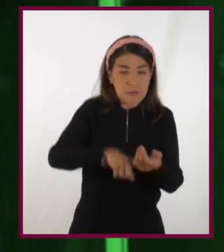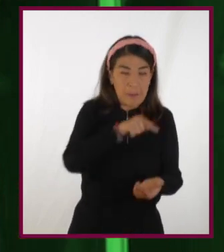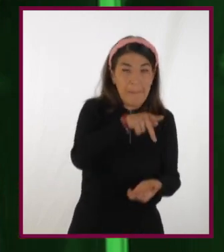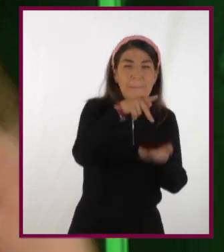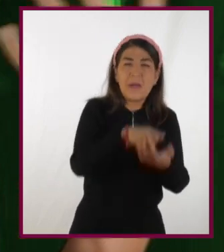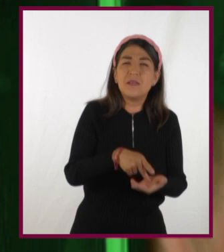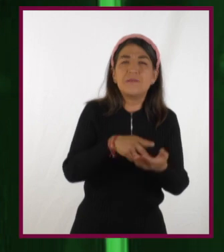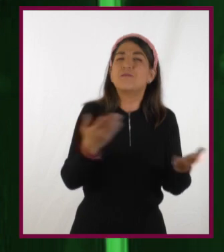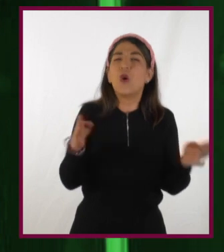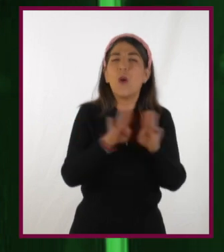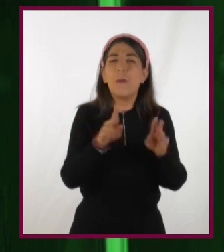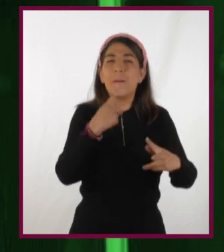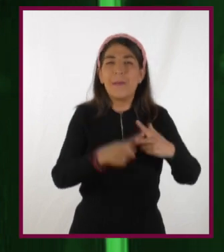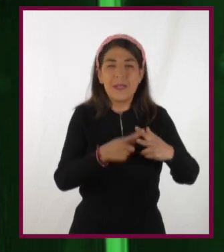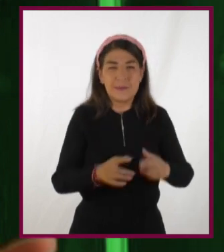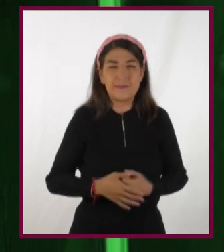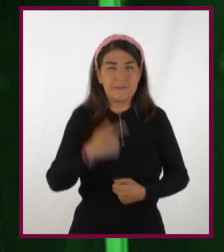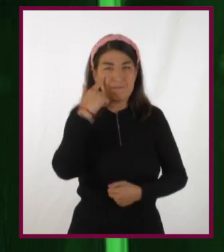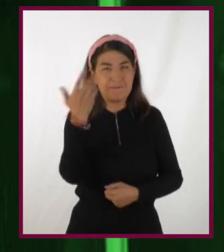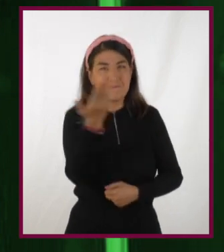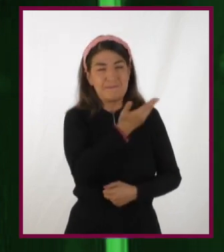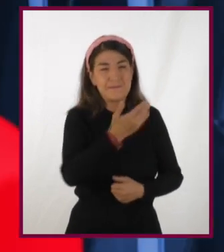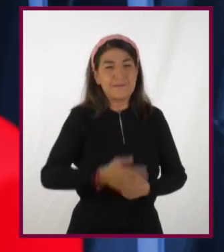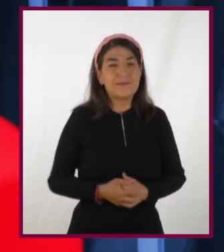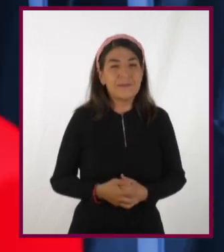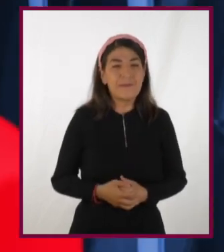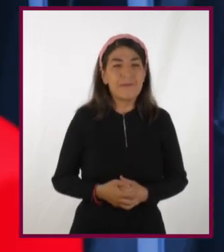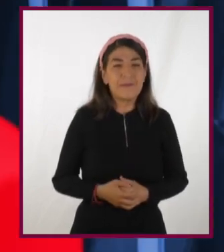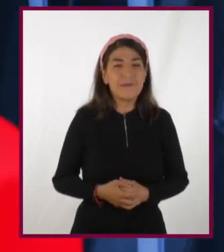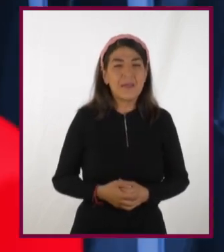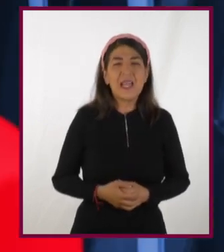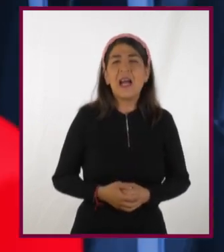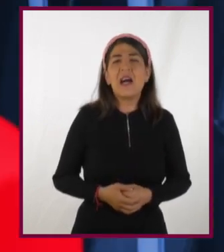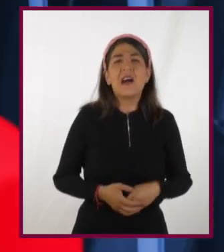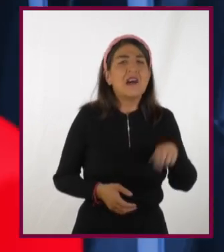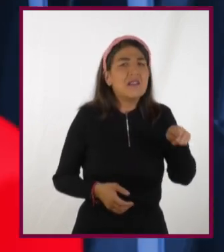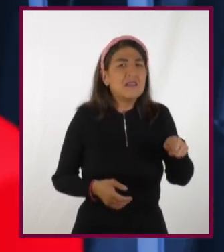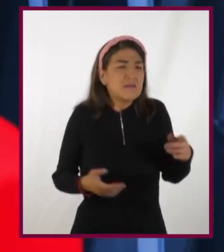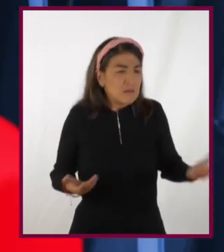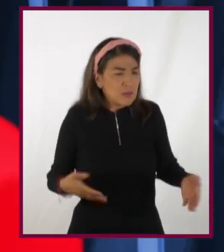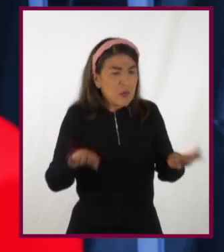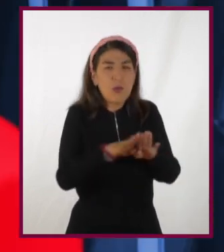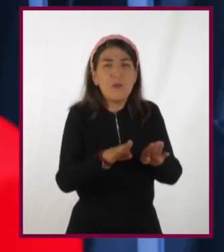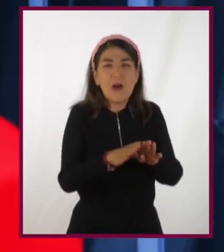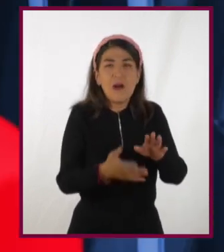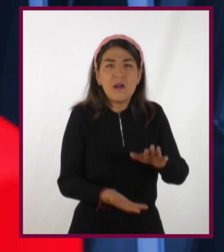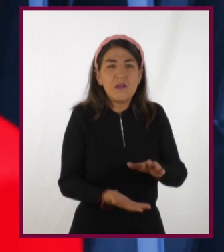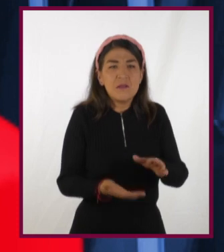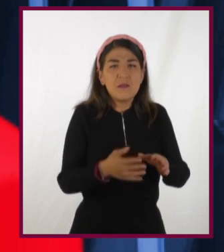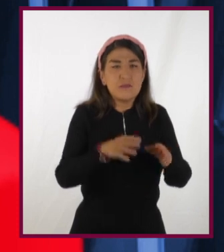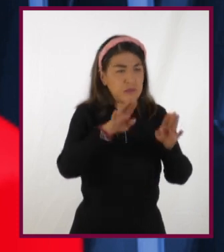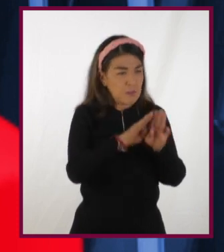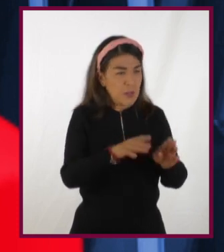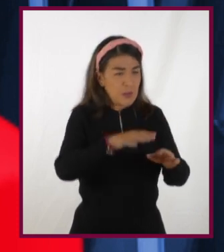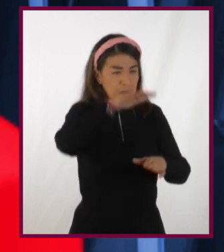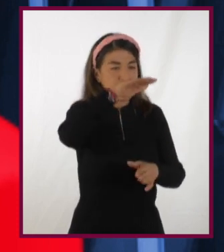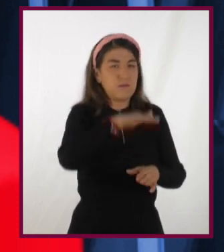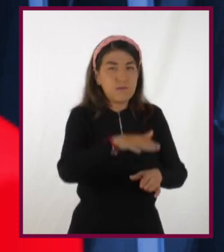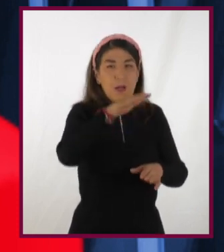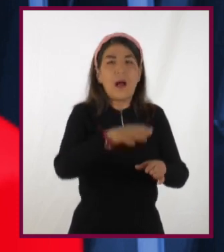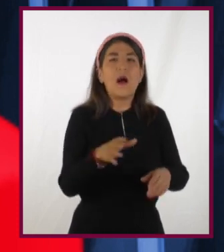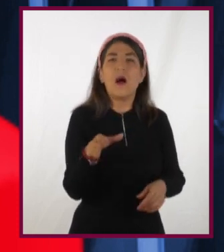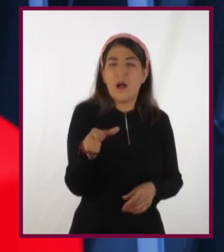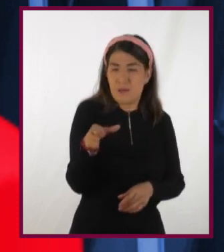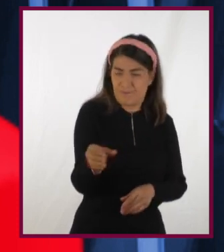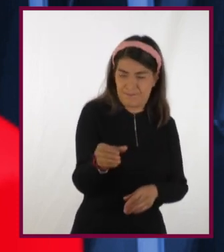sumergido. Matemáticamente expresado, aquí está. Sí, pero eso solamente explica por qué flota el diablillo ese, no por qué se hunde